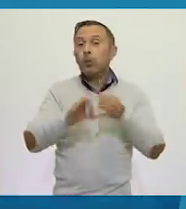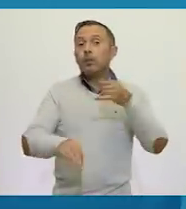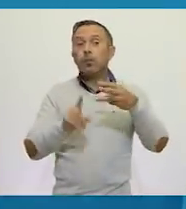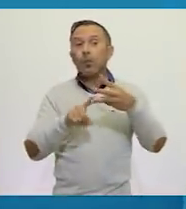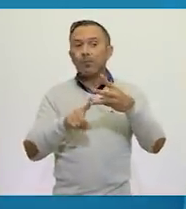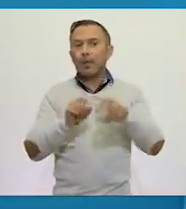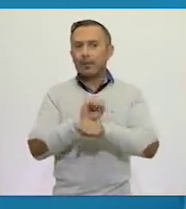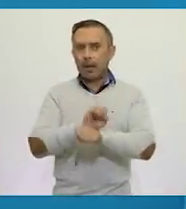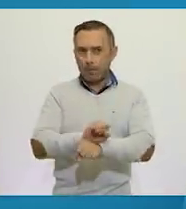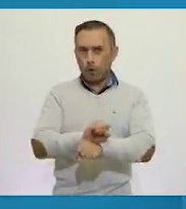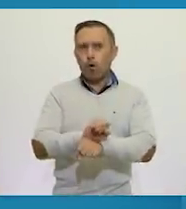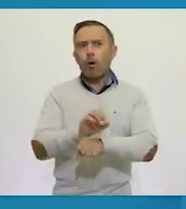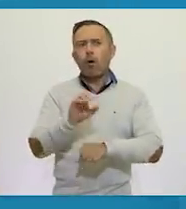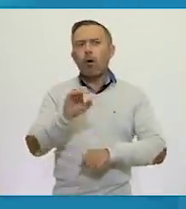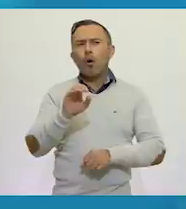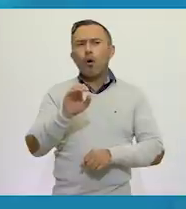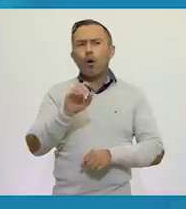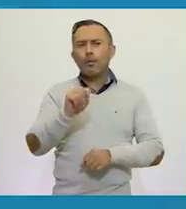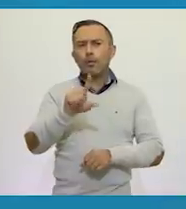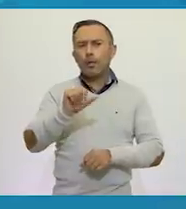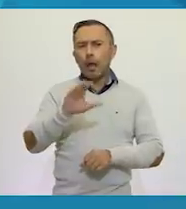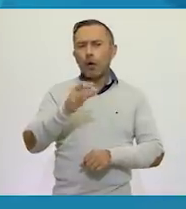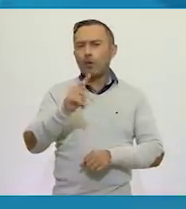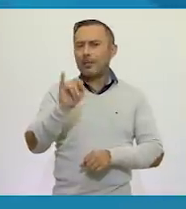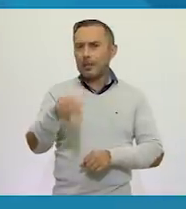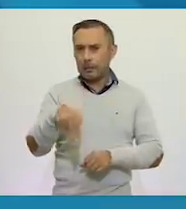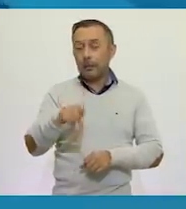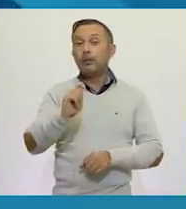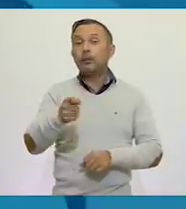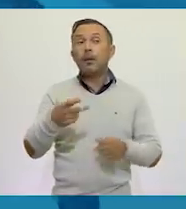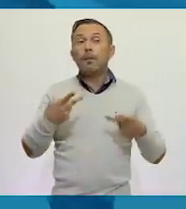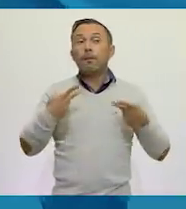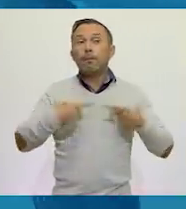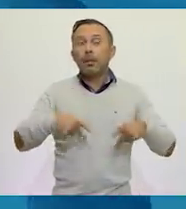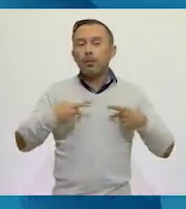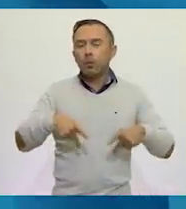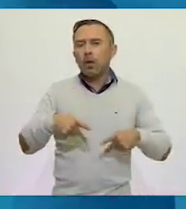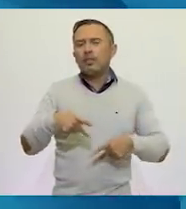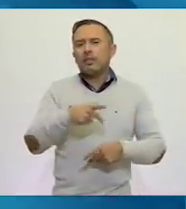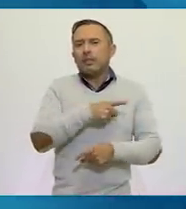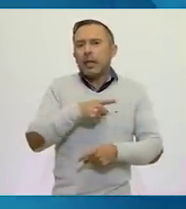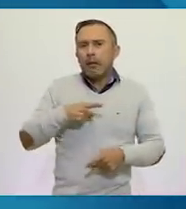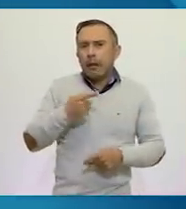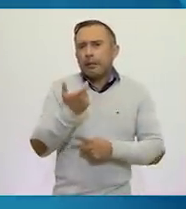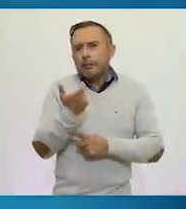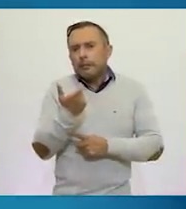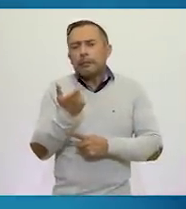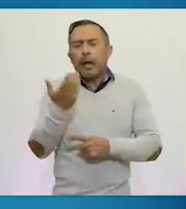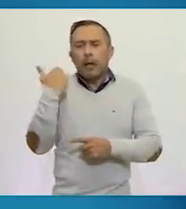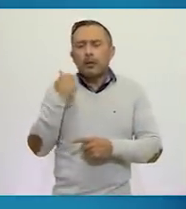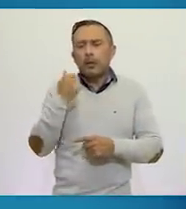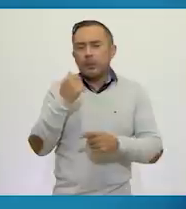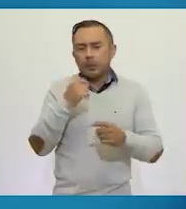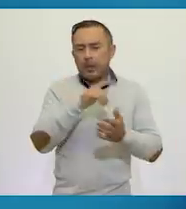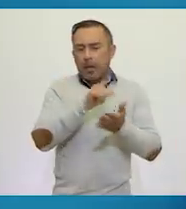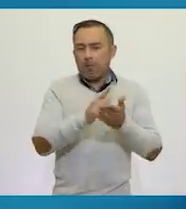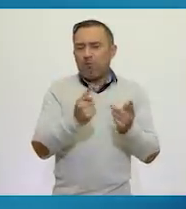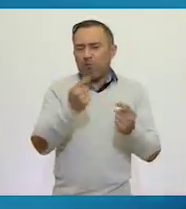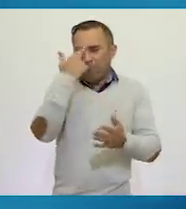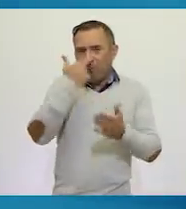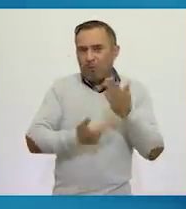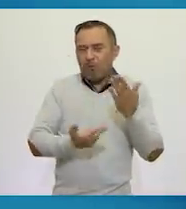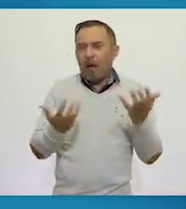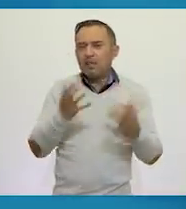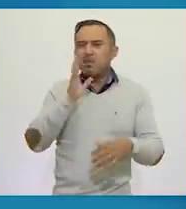tlacoctin, que por lo general eran personas que tenían deudas y habían cometido delitos, por lo que habían perdido su libertad y